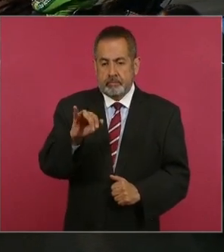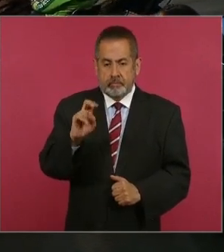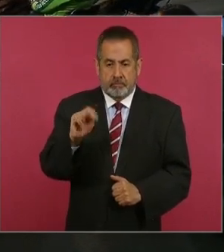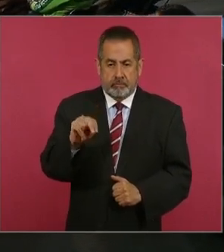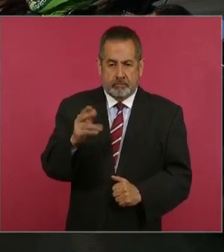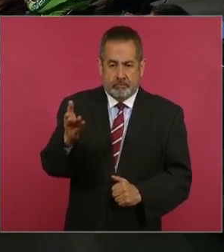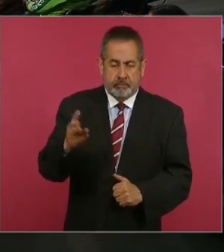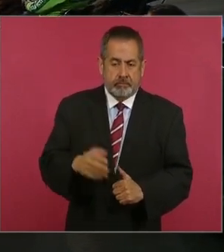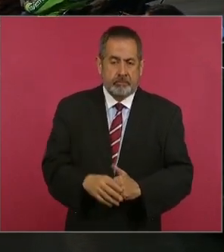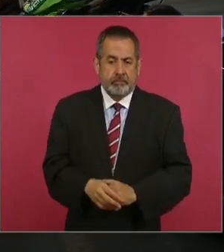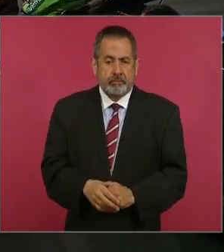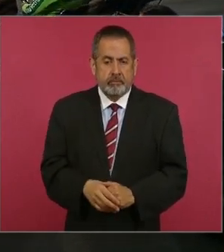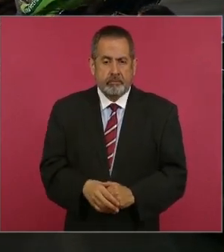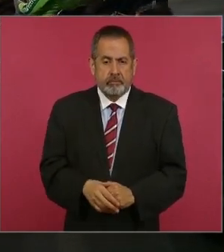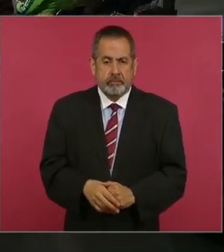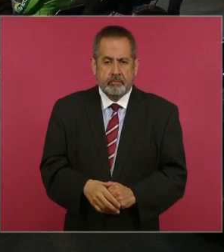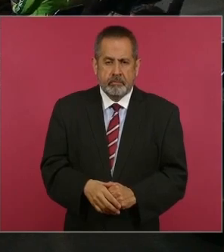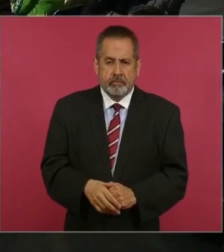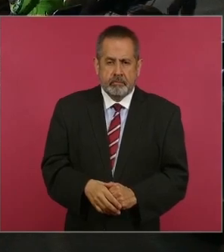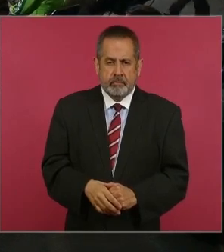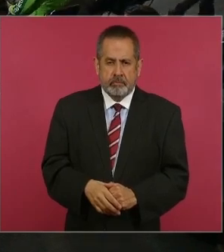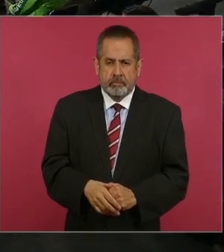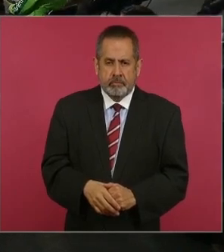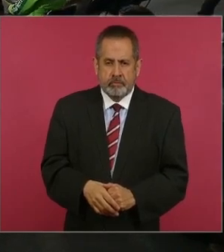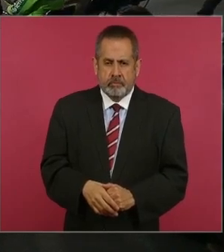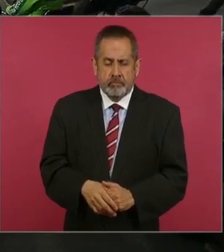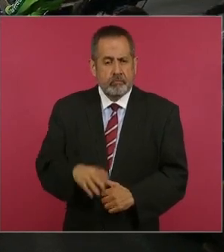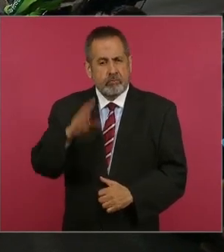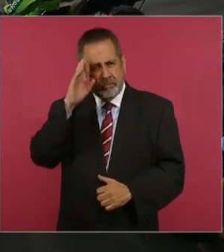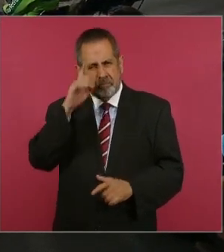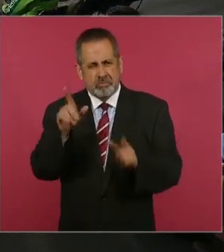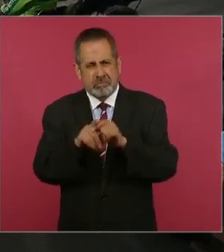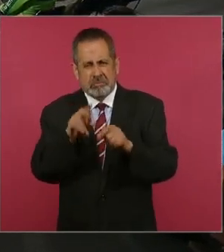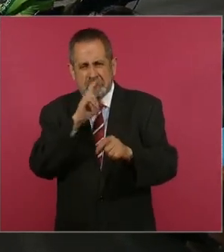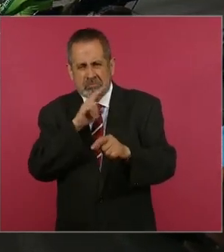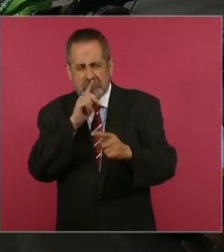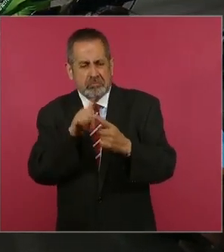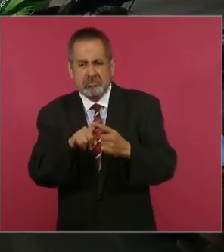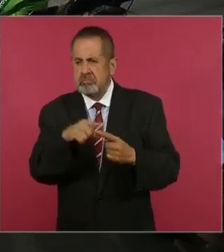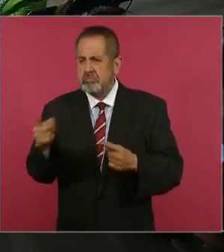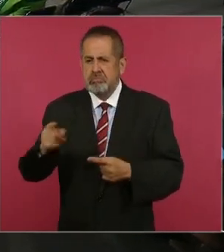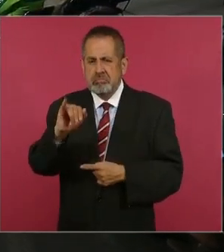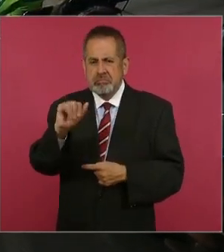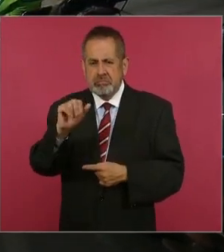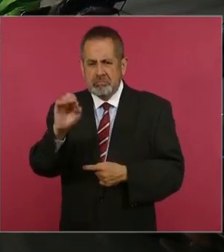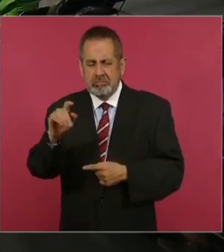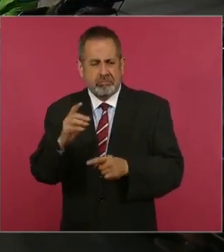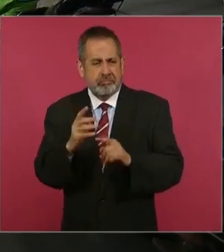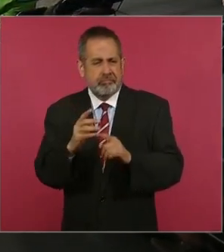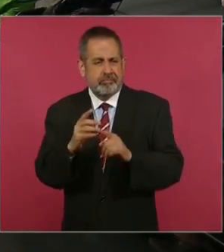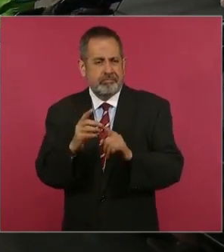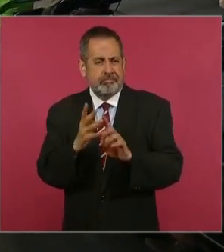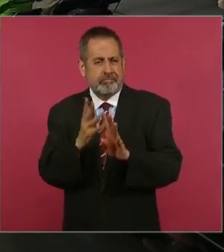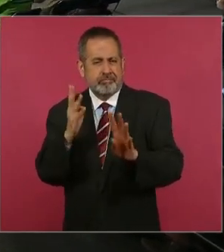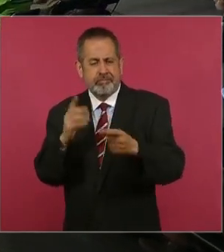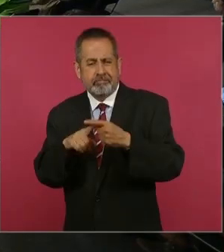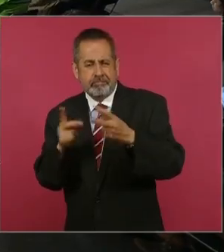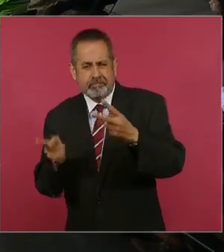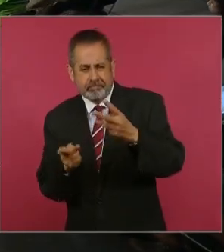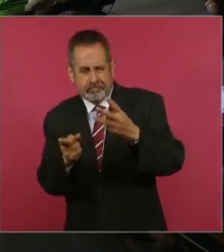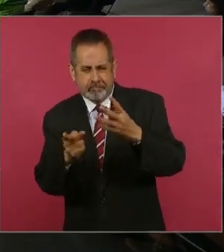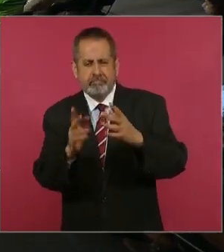Ervin Hola un poco rápido porque también está Isabel ahora sí que formada en la lista de preguntas